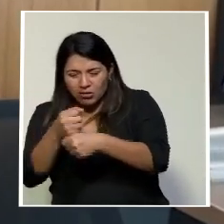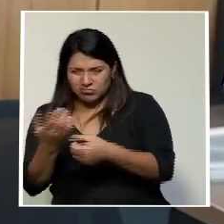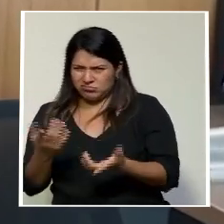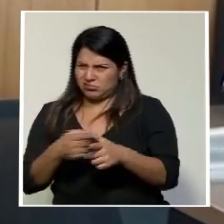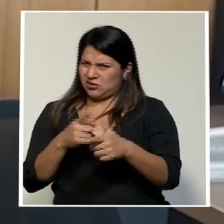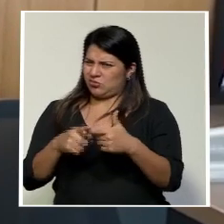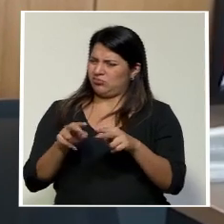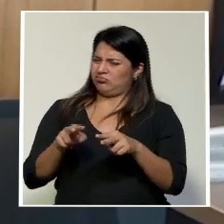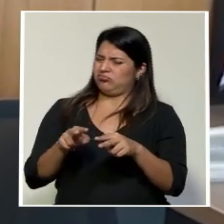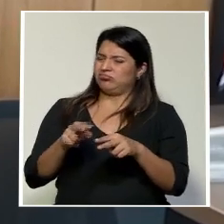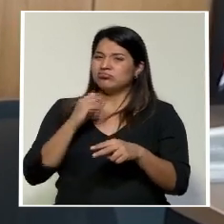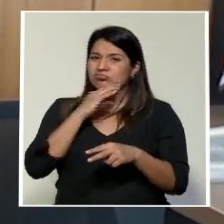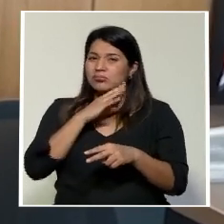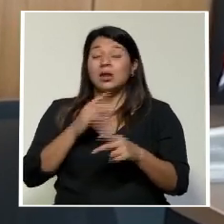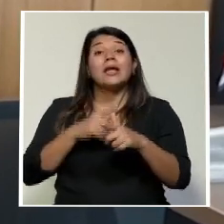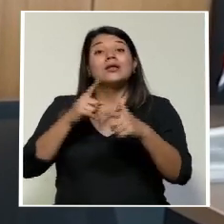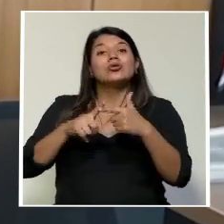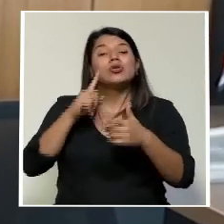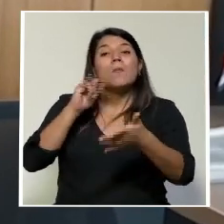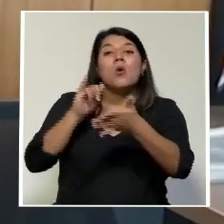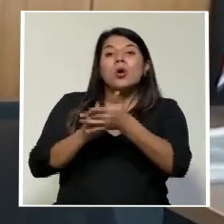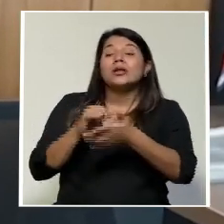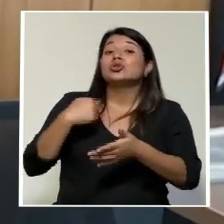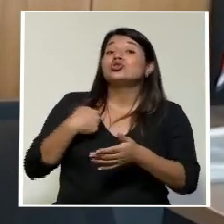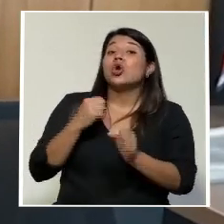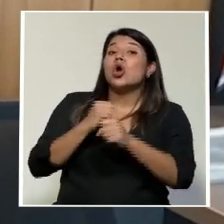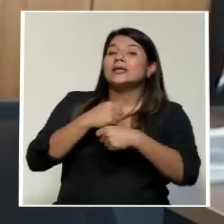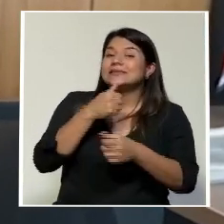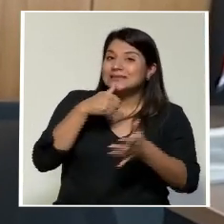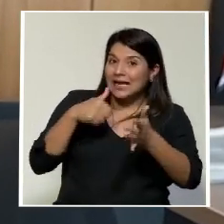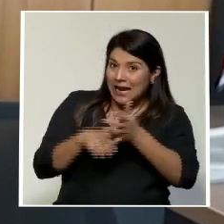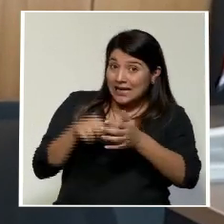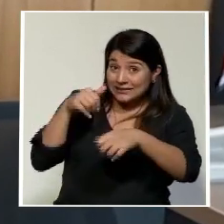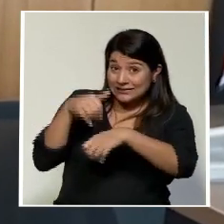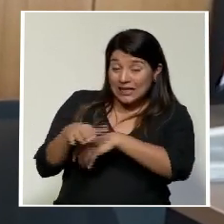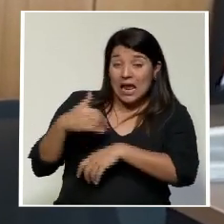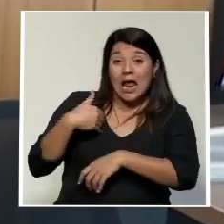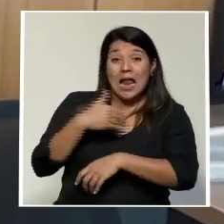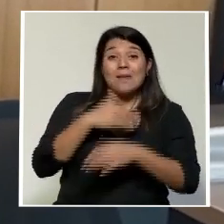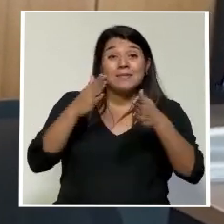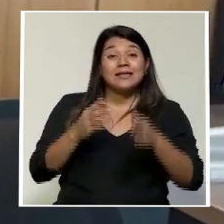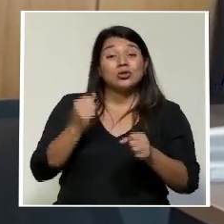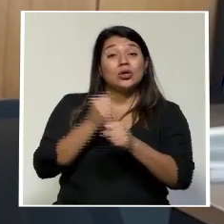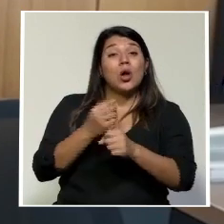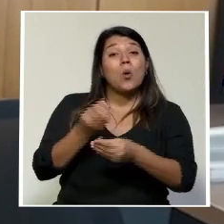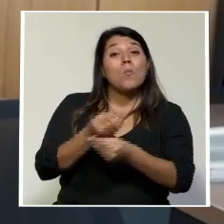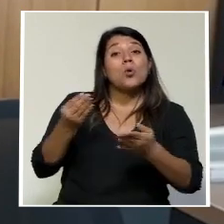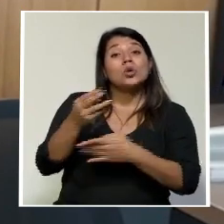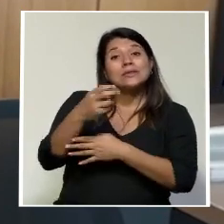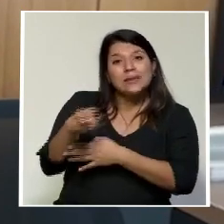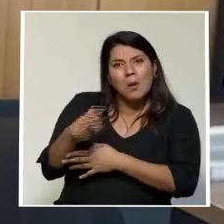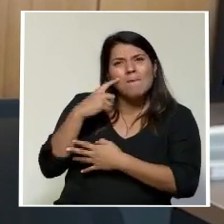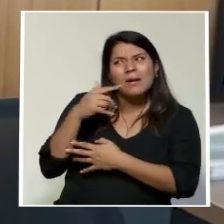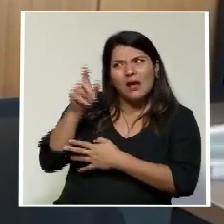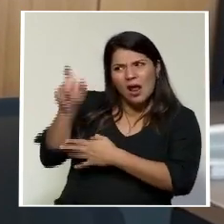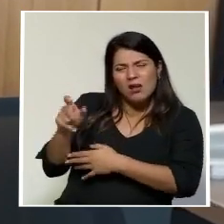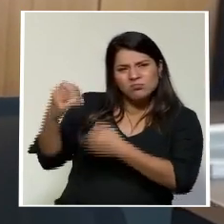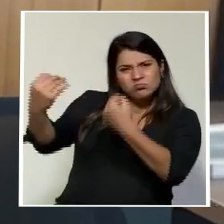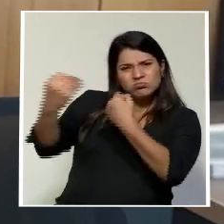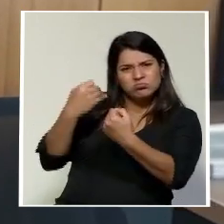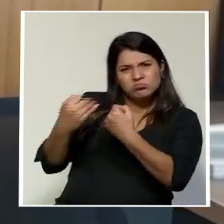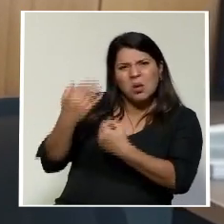muchísimo la atención. Por ese sentido, le envié un oficio al Ministro de Obras Públicas y Transportes para que nos informe a qué